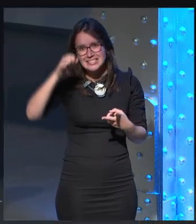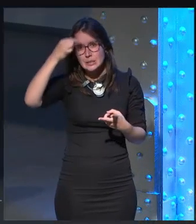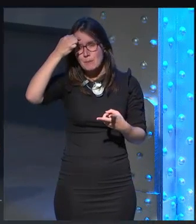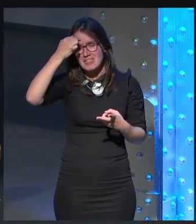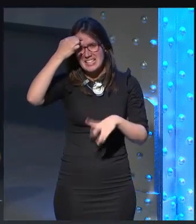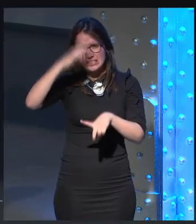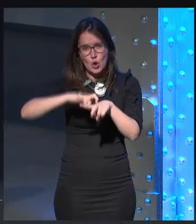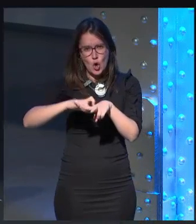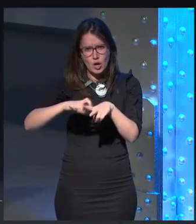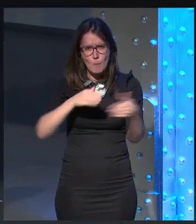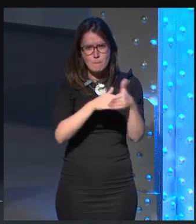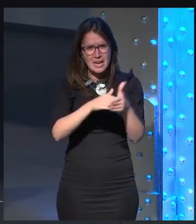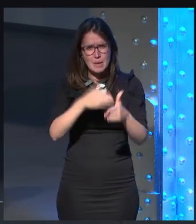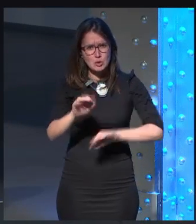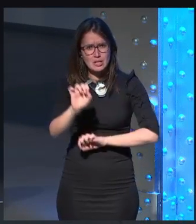mental, psicológica?